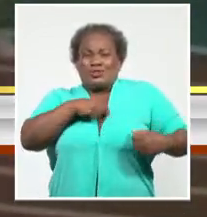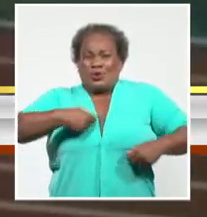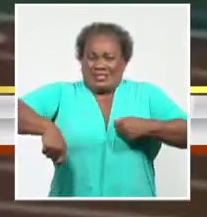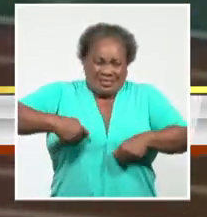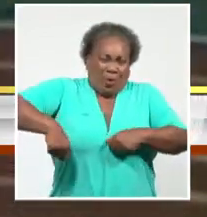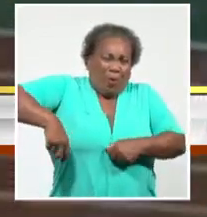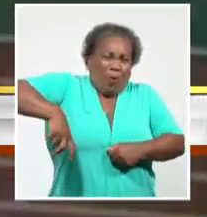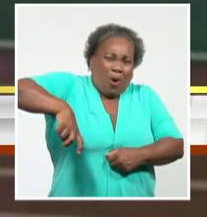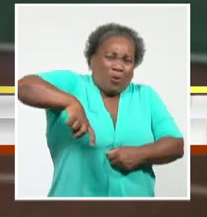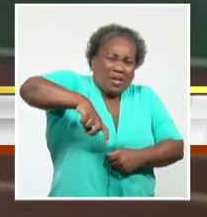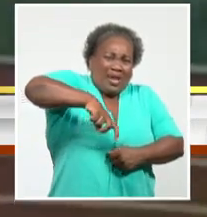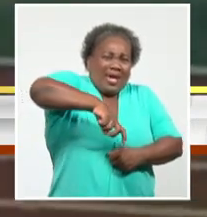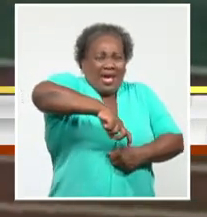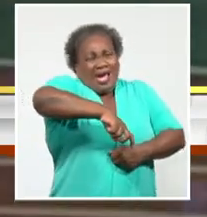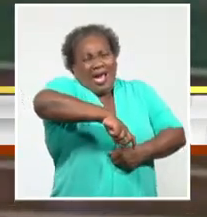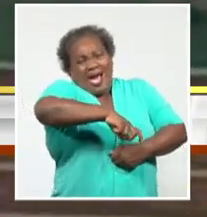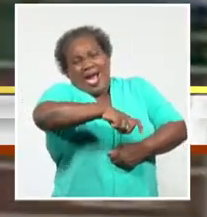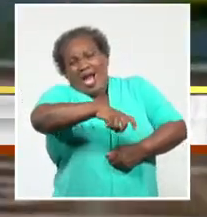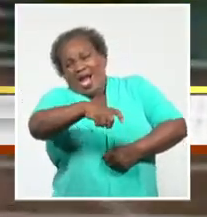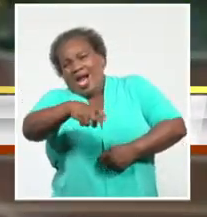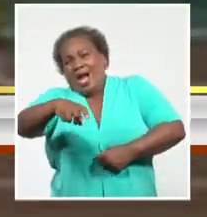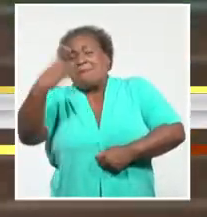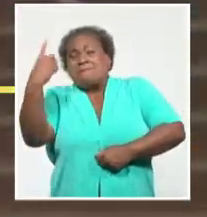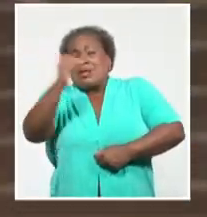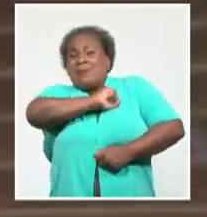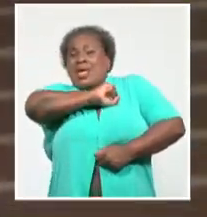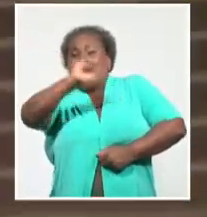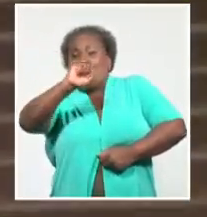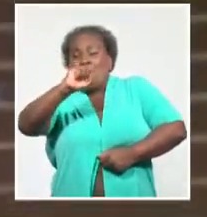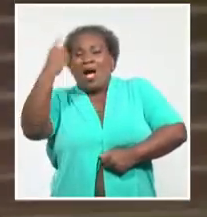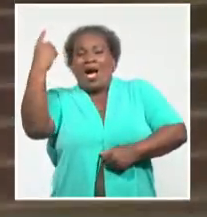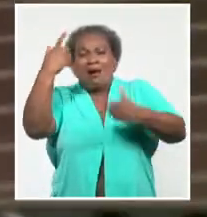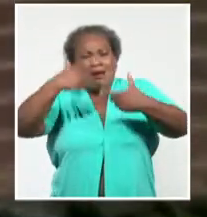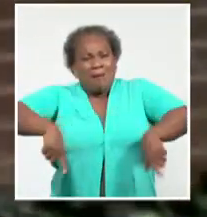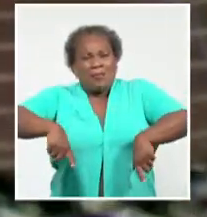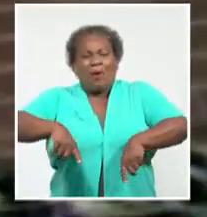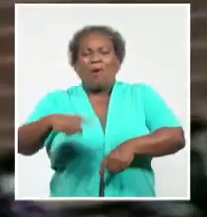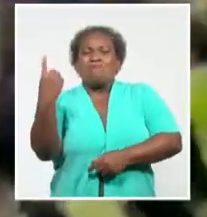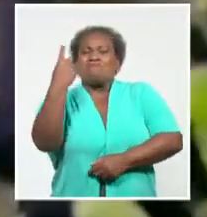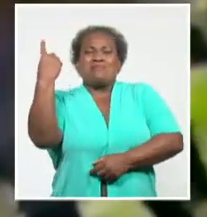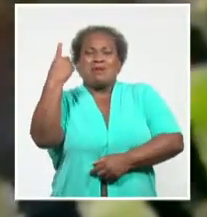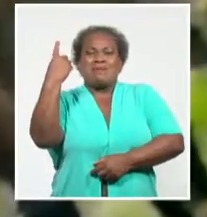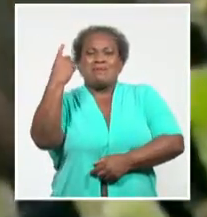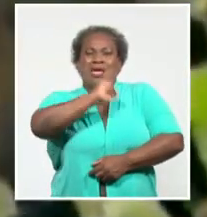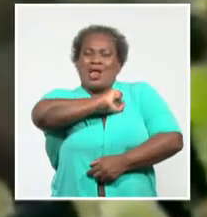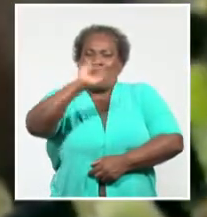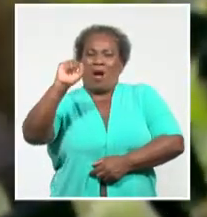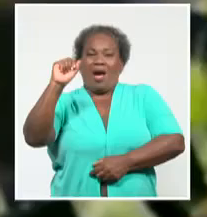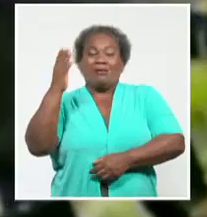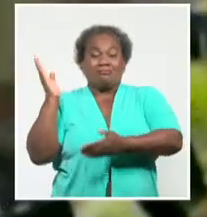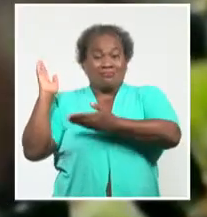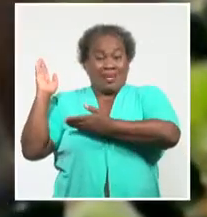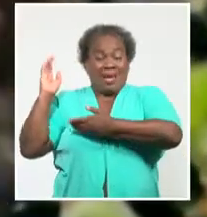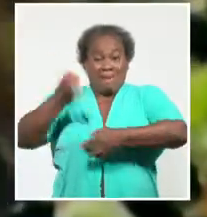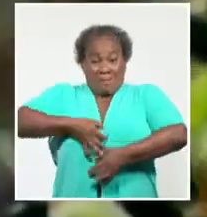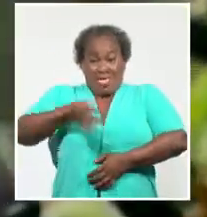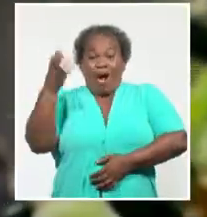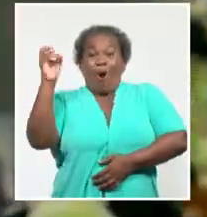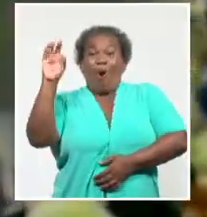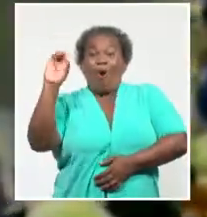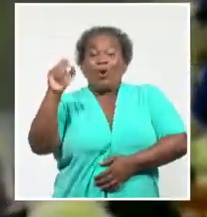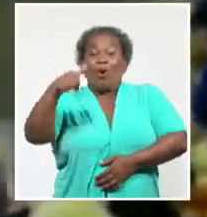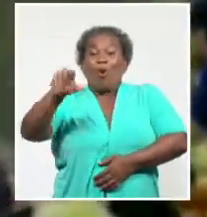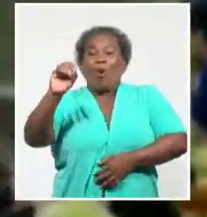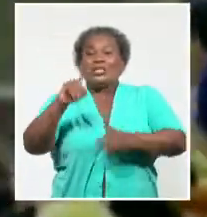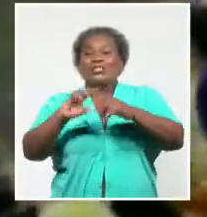Juan Torena con el corazón. Va a llegar en primer lugar. Y Juan Torena va estando en primer lugar. Medalla de oro para Juan